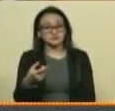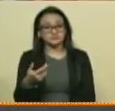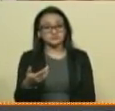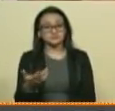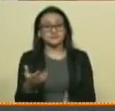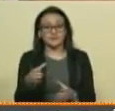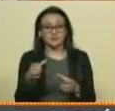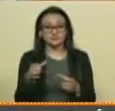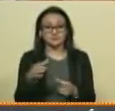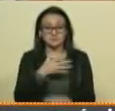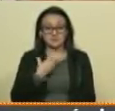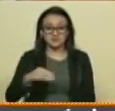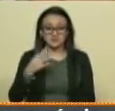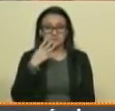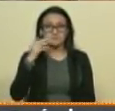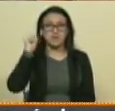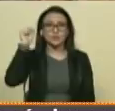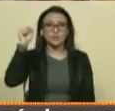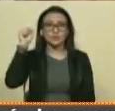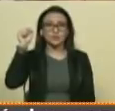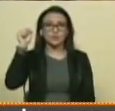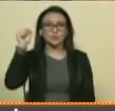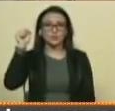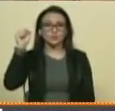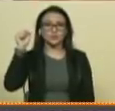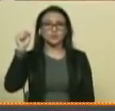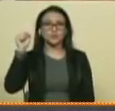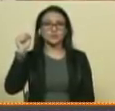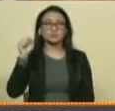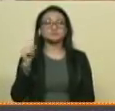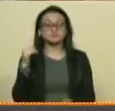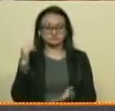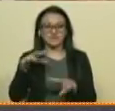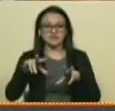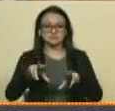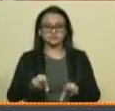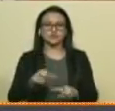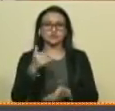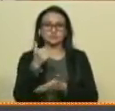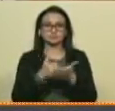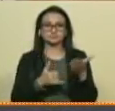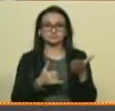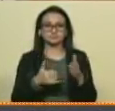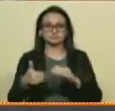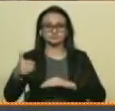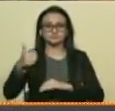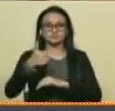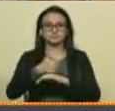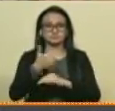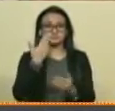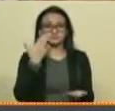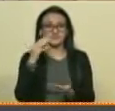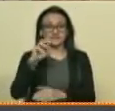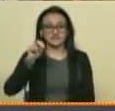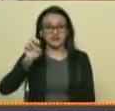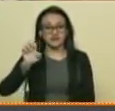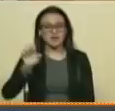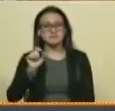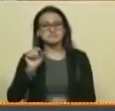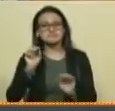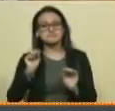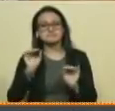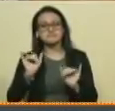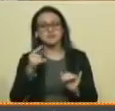de la patria, el presidente de la República Bolivariana de Venezuela, Nicolás Maduro, haga su inscripción ante el máximo ente comicial, como lo establece la